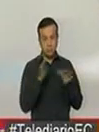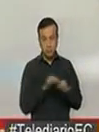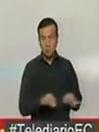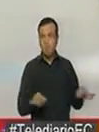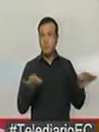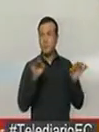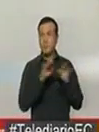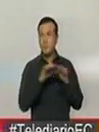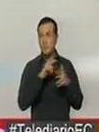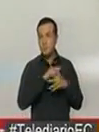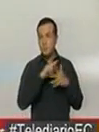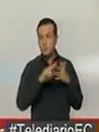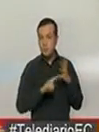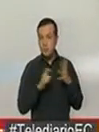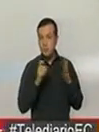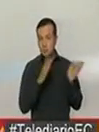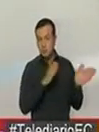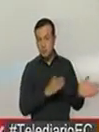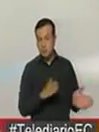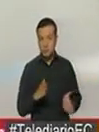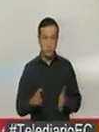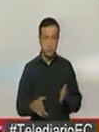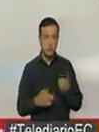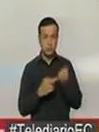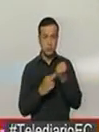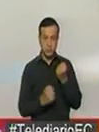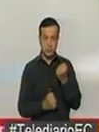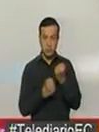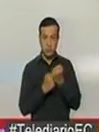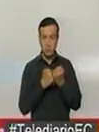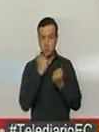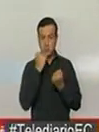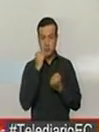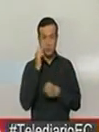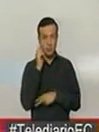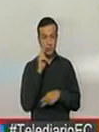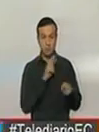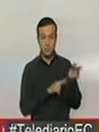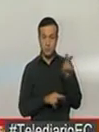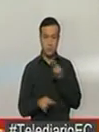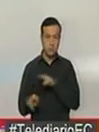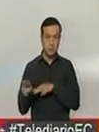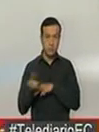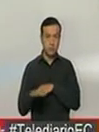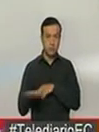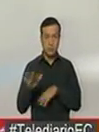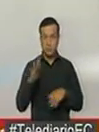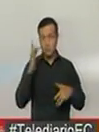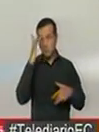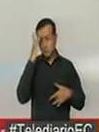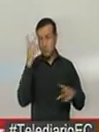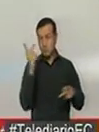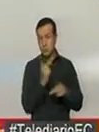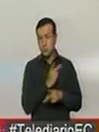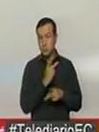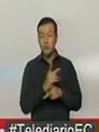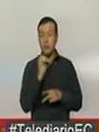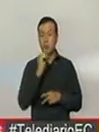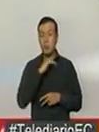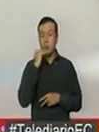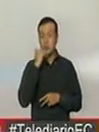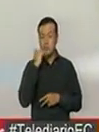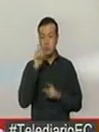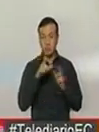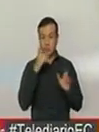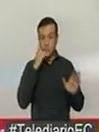los elementos que se tengan que fortalecer en caso de que se produzca una situación como esta de contagio o la presencia de alguna